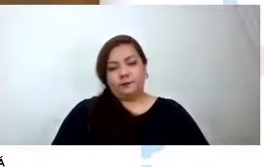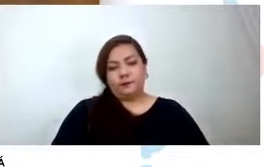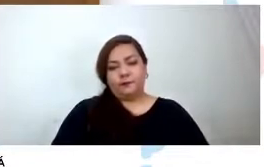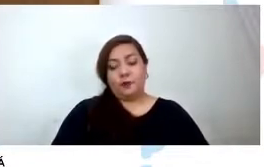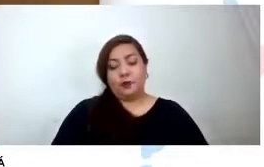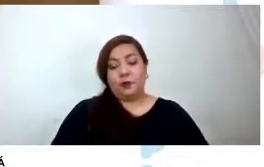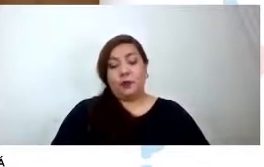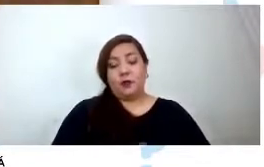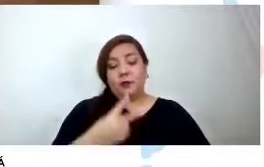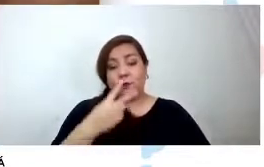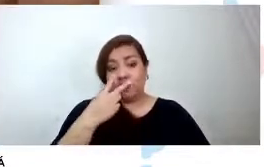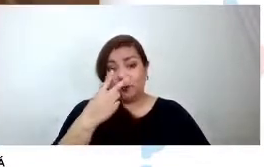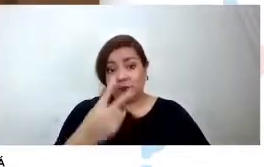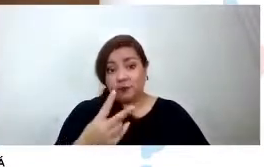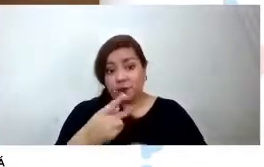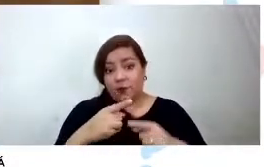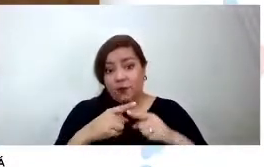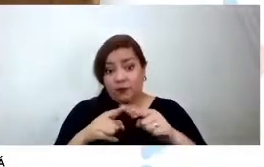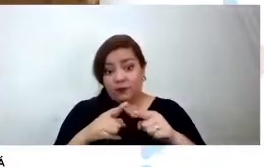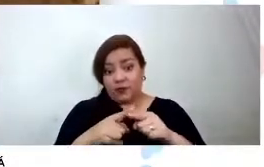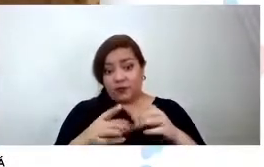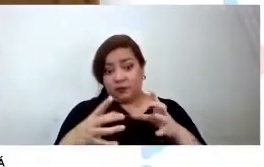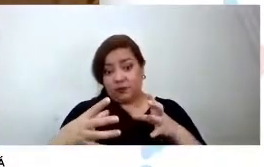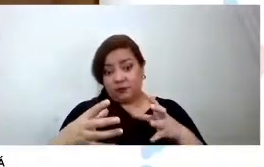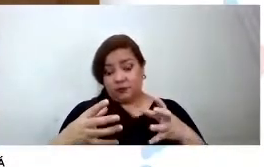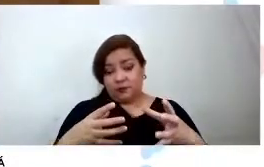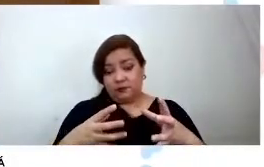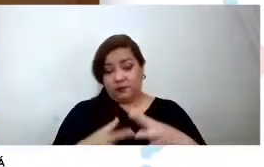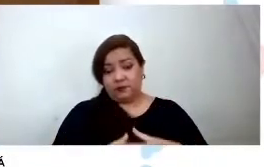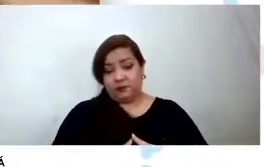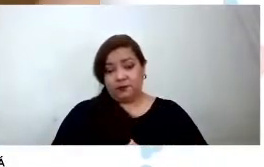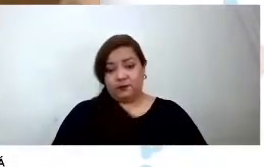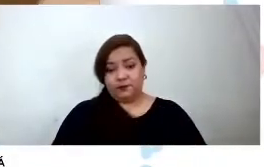las piezas, ahí lo voy a tomar, ¿vale?